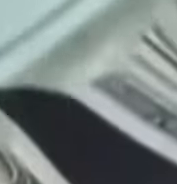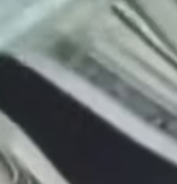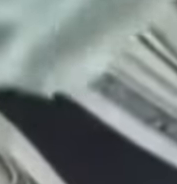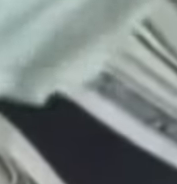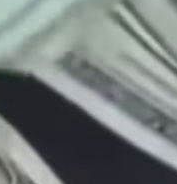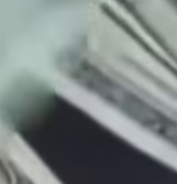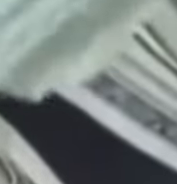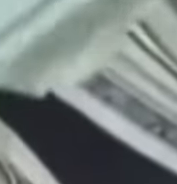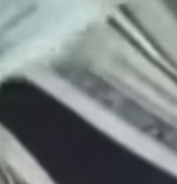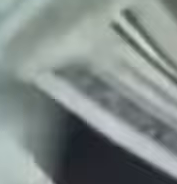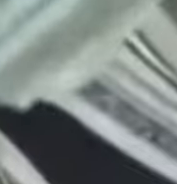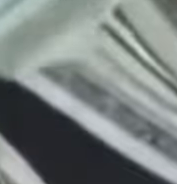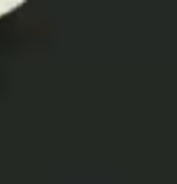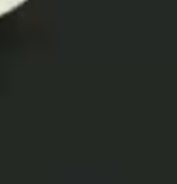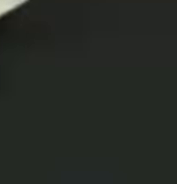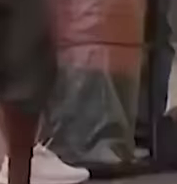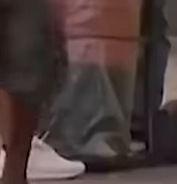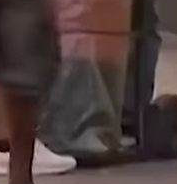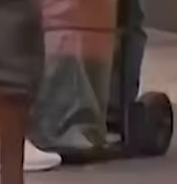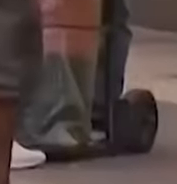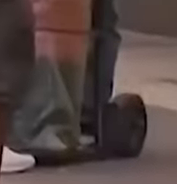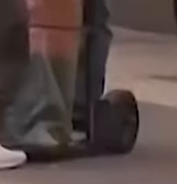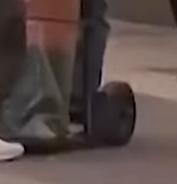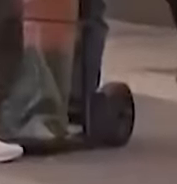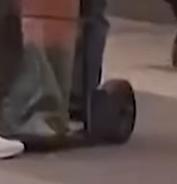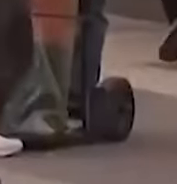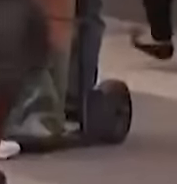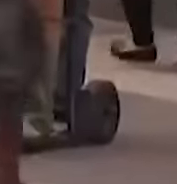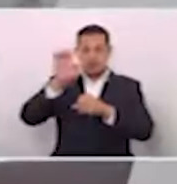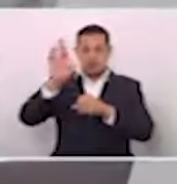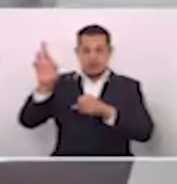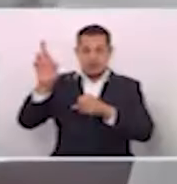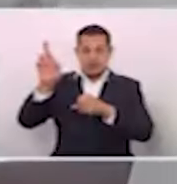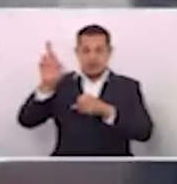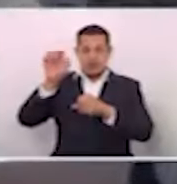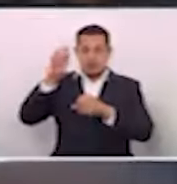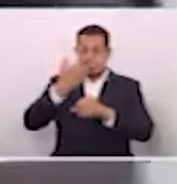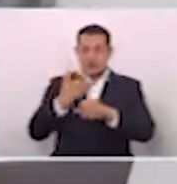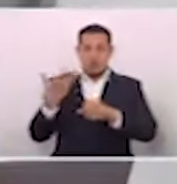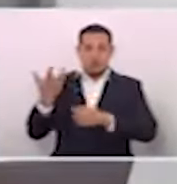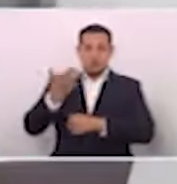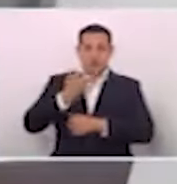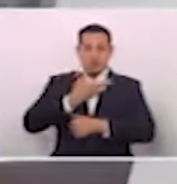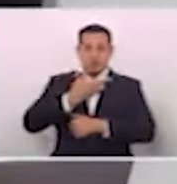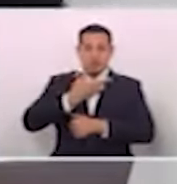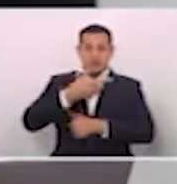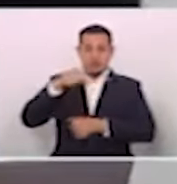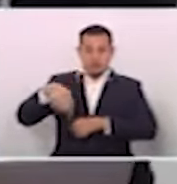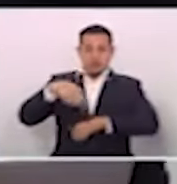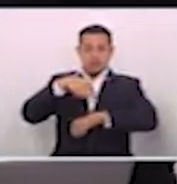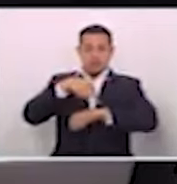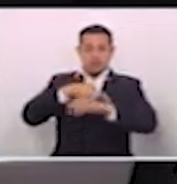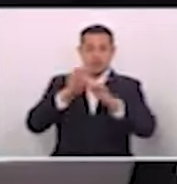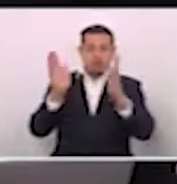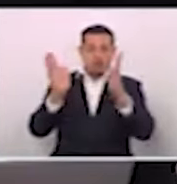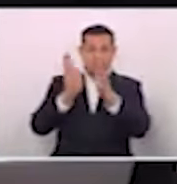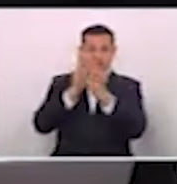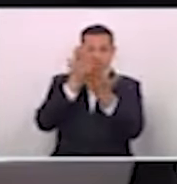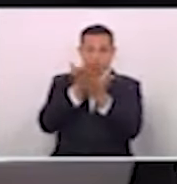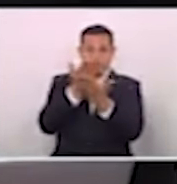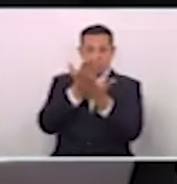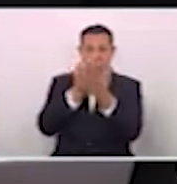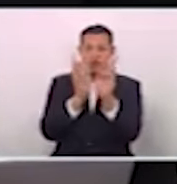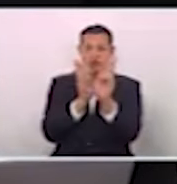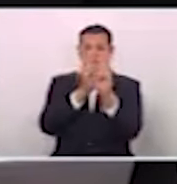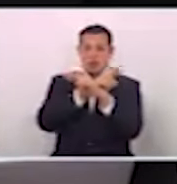ingresos por remesas son utilizados para consumo de los salvadoreños estamos nosotros ante una propuesta de